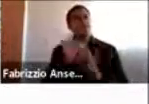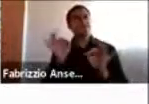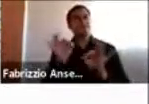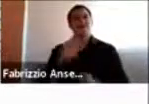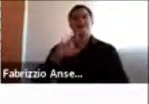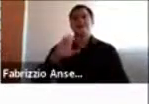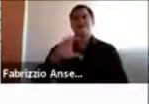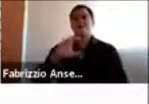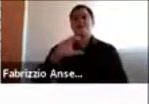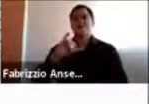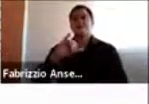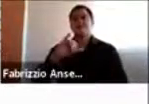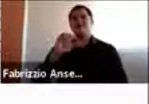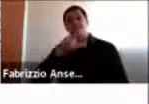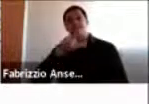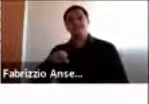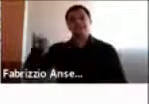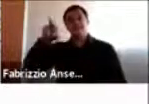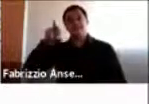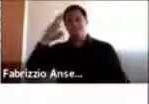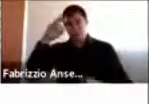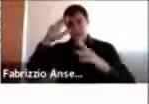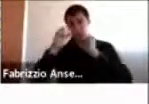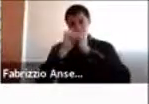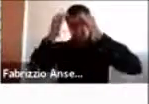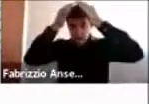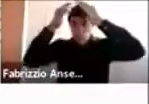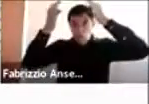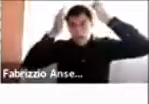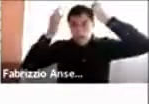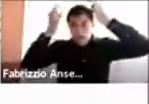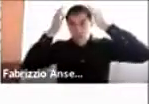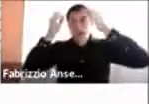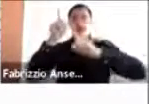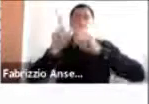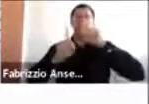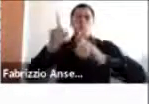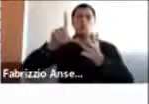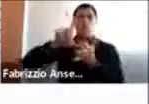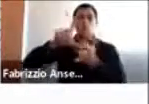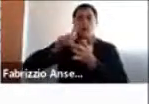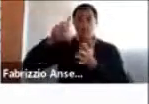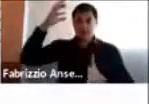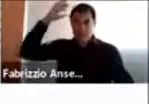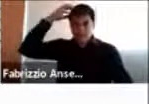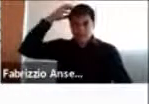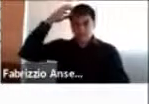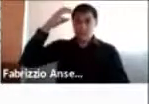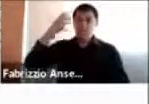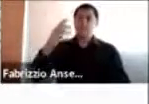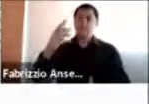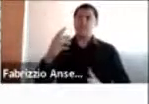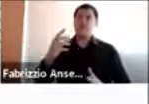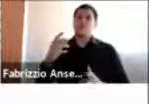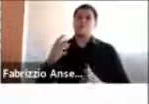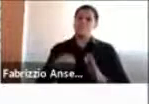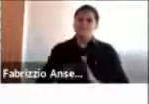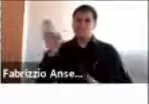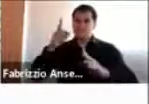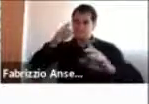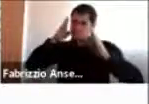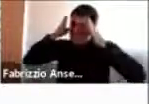lo que plantea es que, bueno, determinadas áreas de la corteza cerebral que estaban involucradas en un tipo de